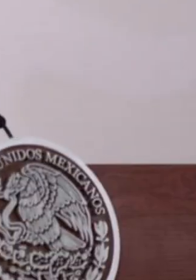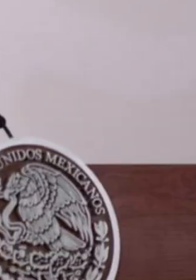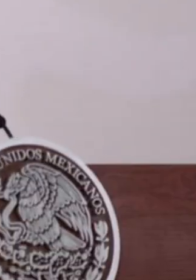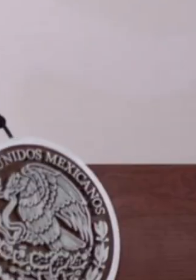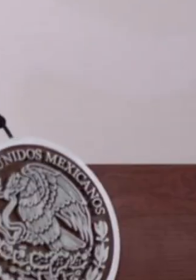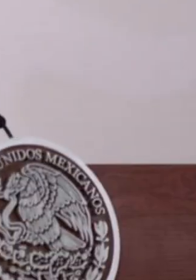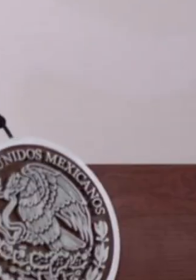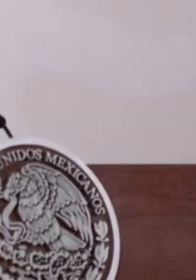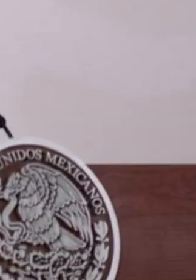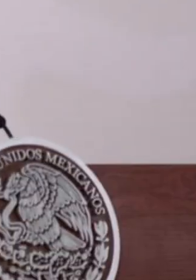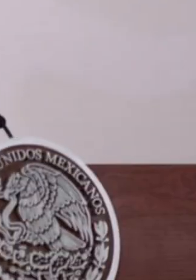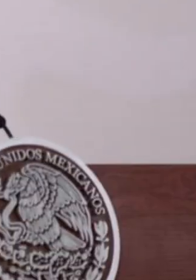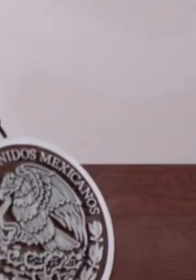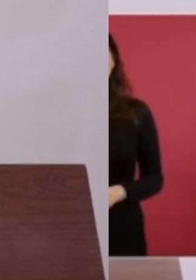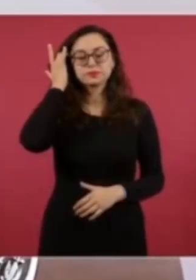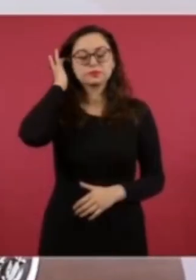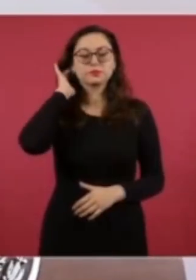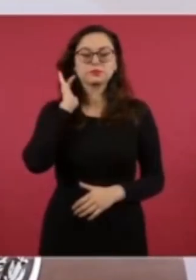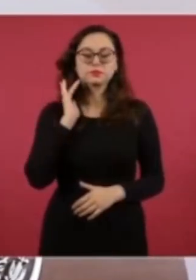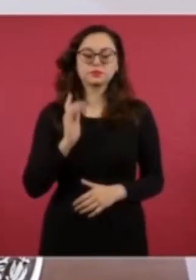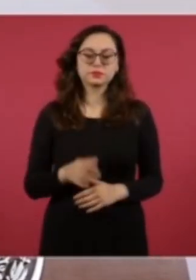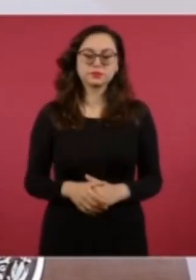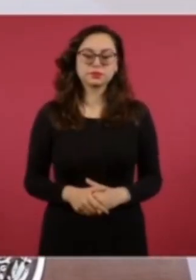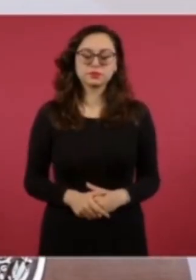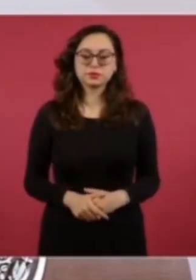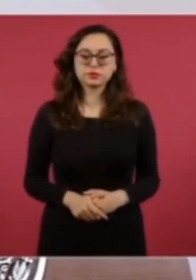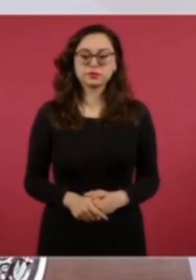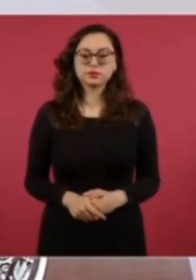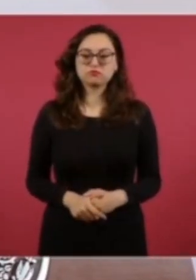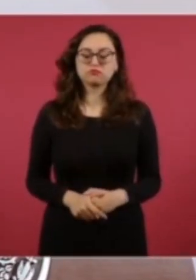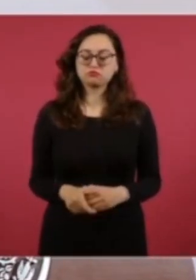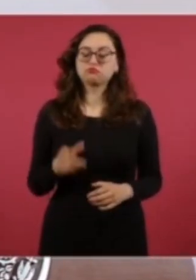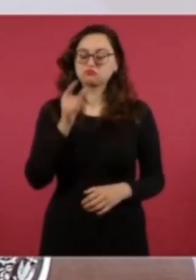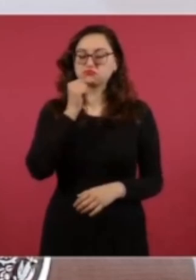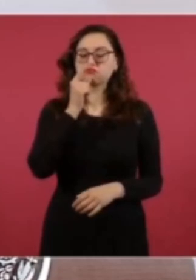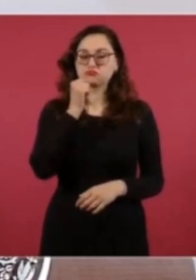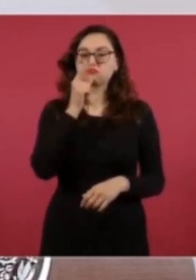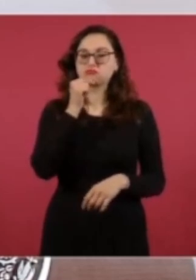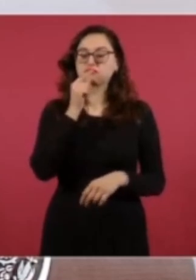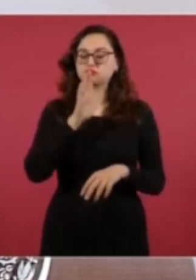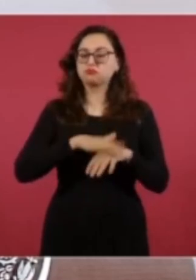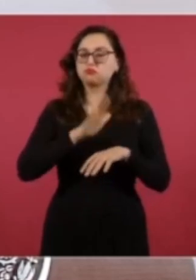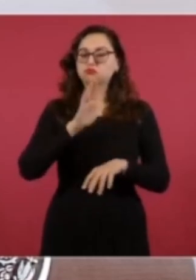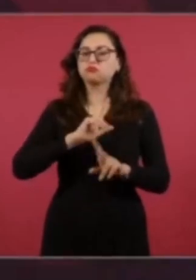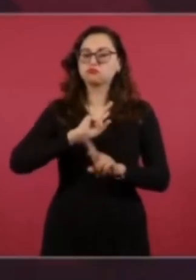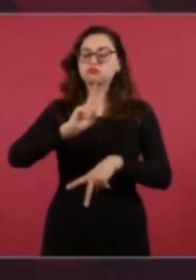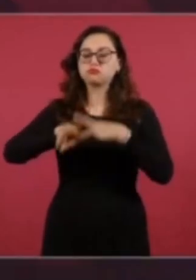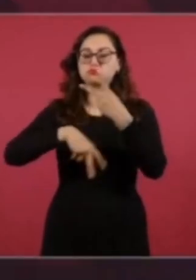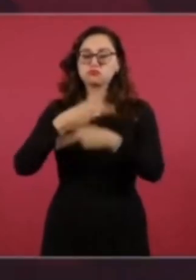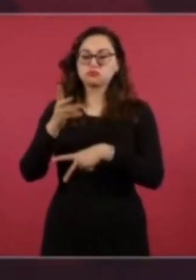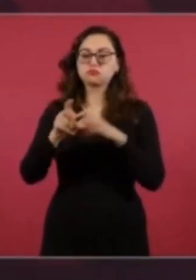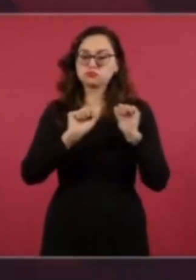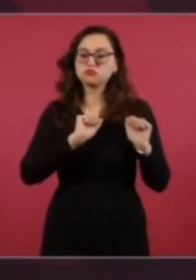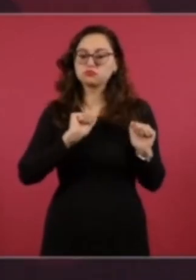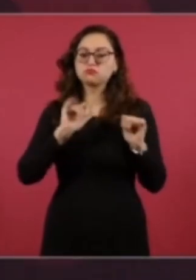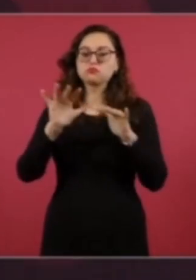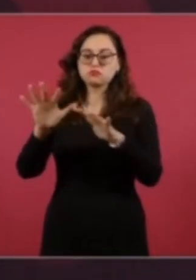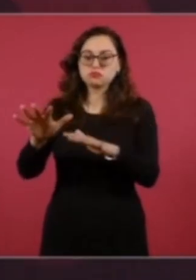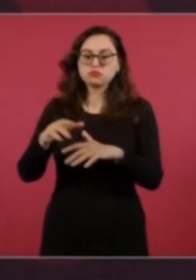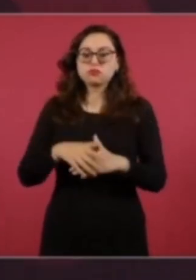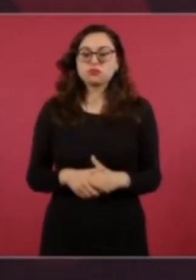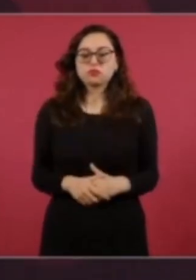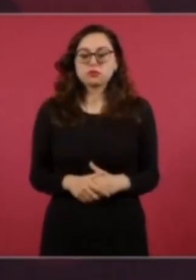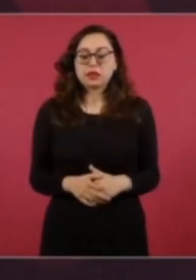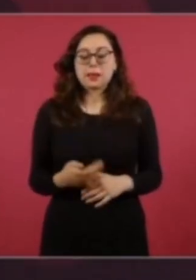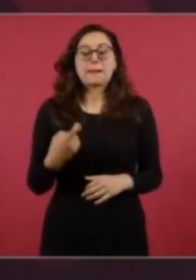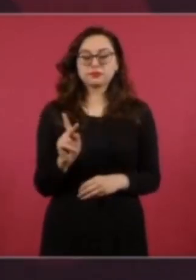Ya se está enviando a más elementos a esa región del país. Sin